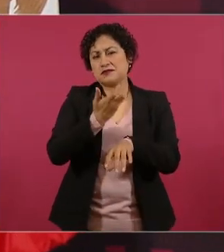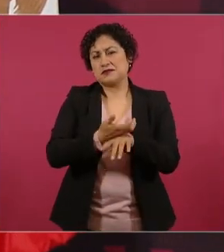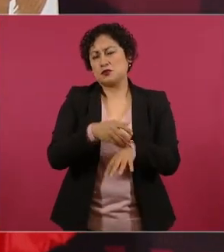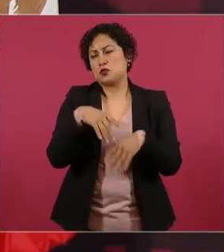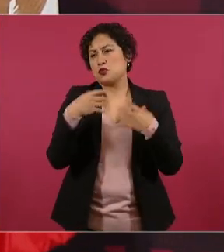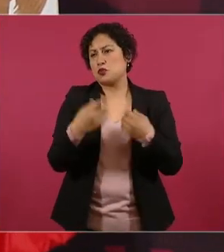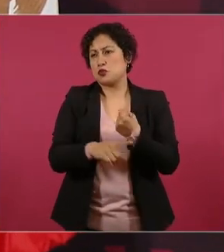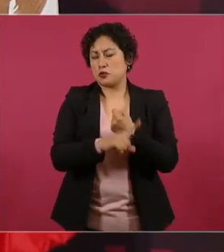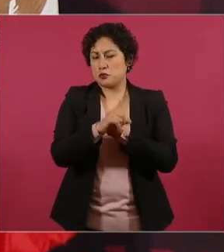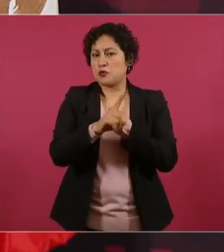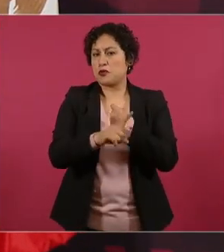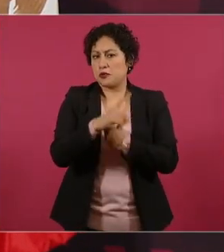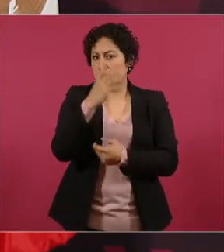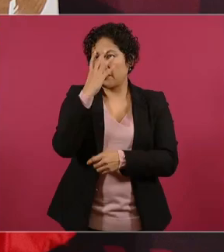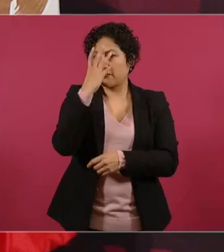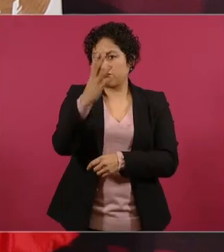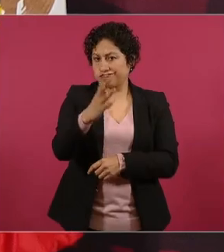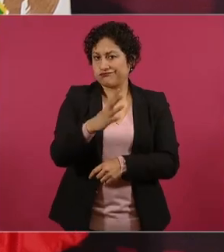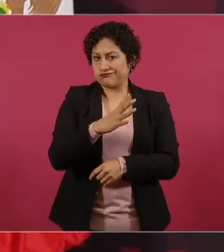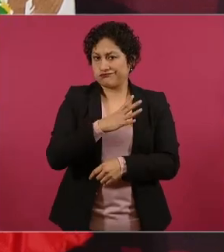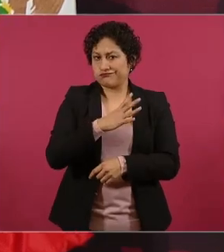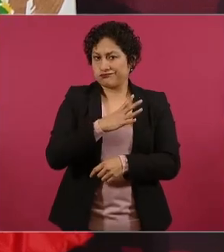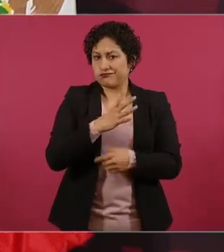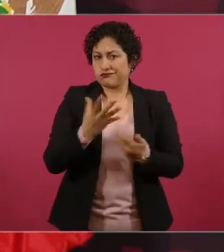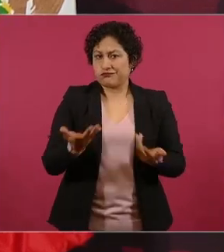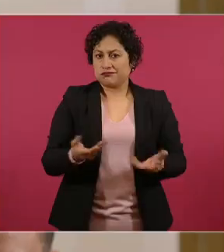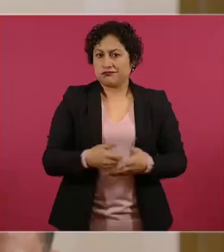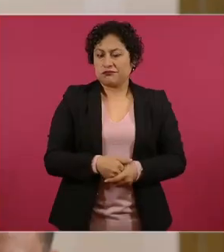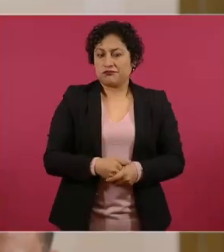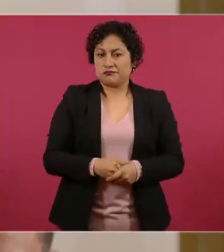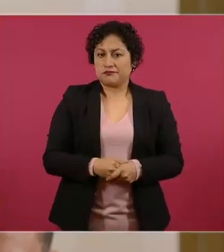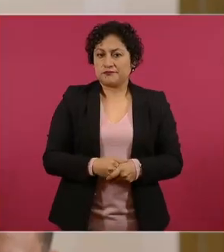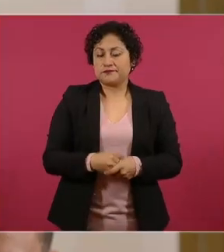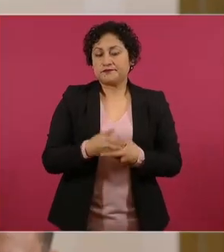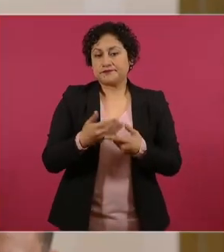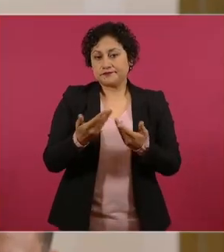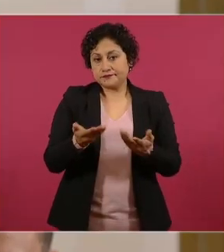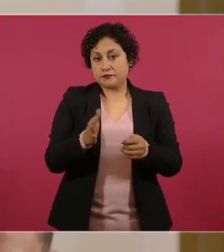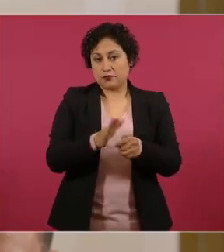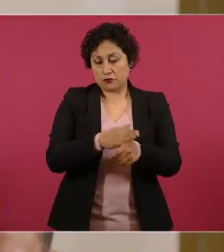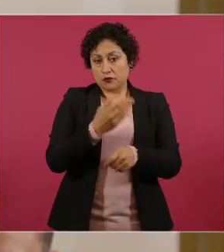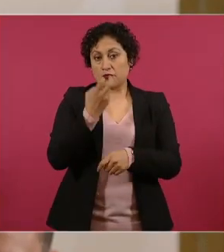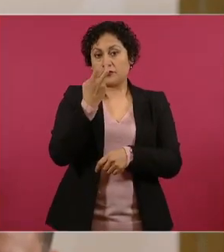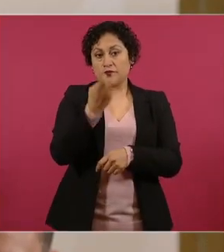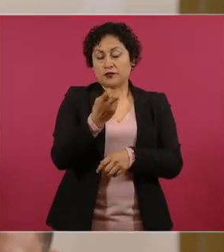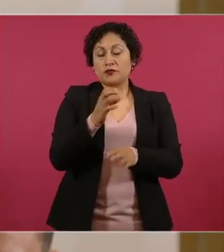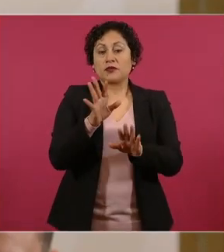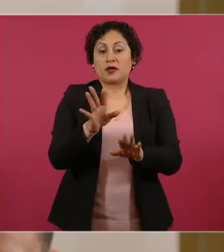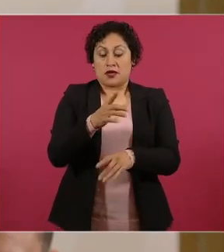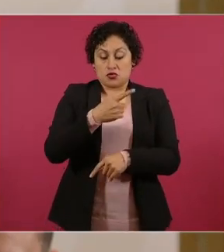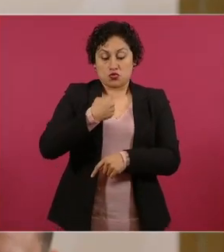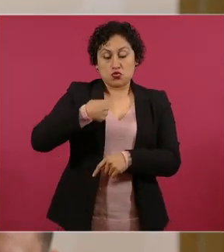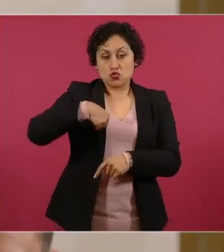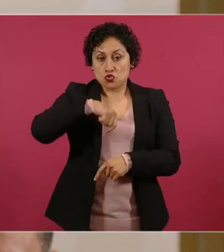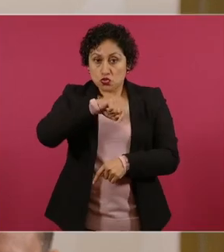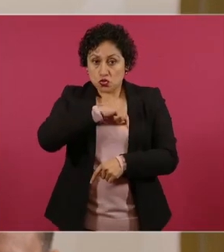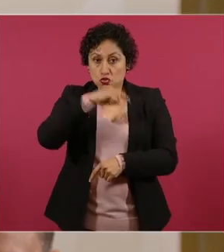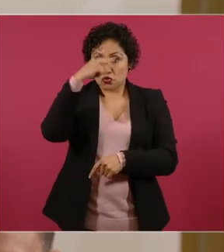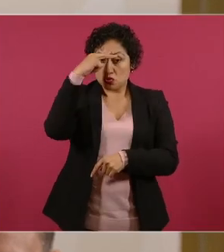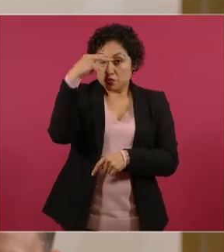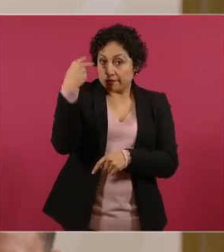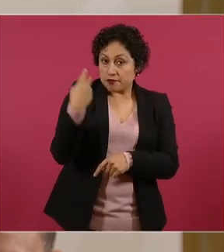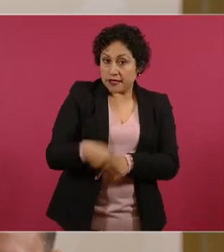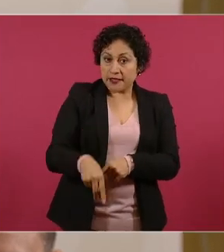mucho, mucho, muy serio por eso. Y nosotros tenemos que fortalecer nuestros